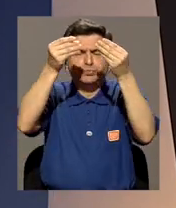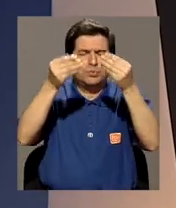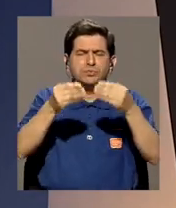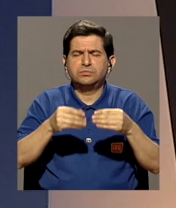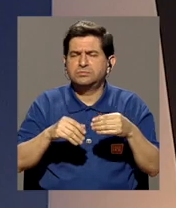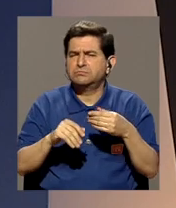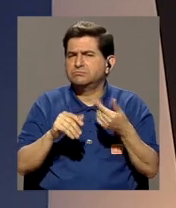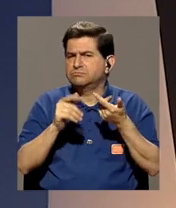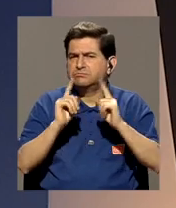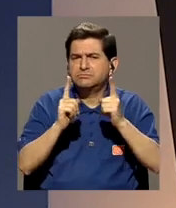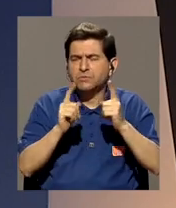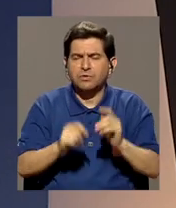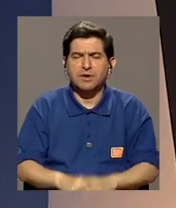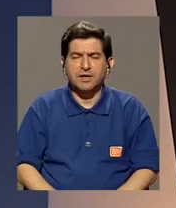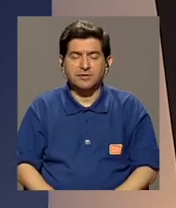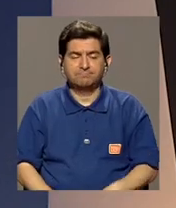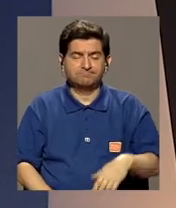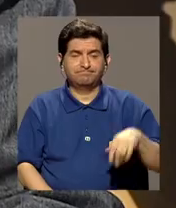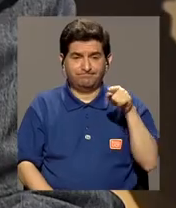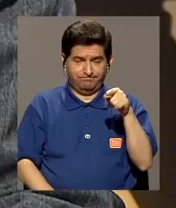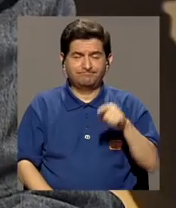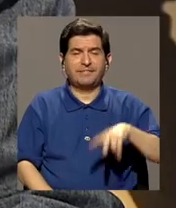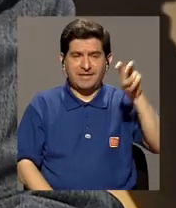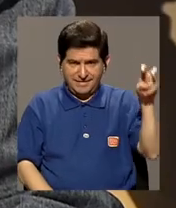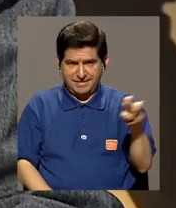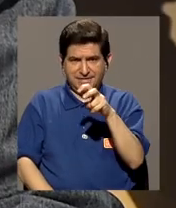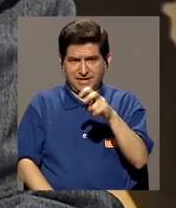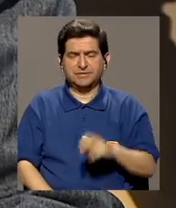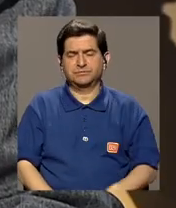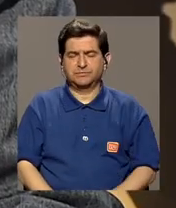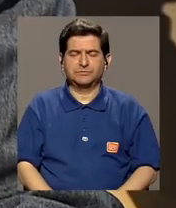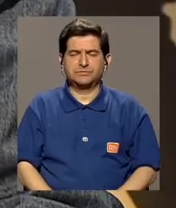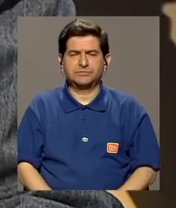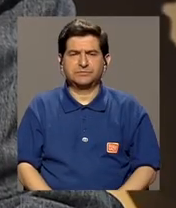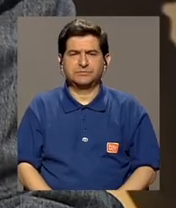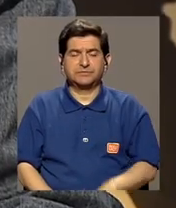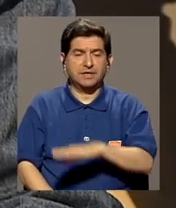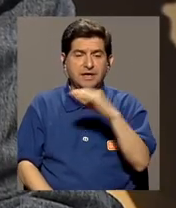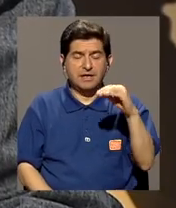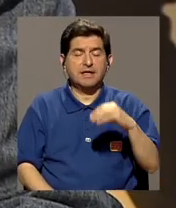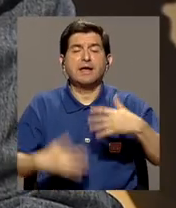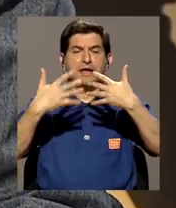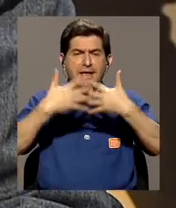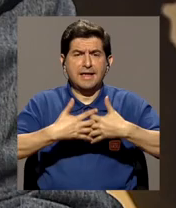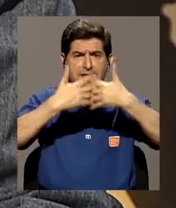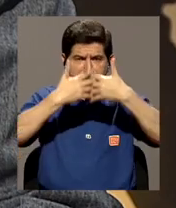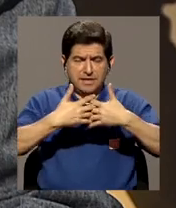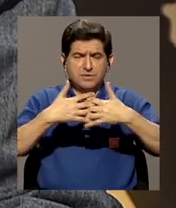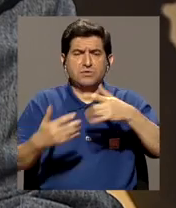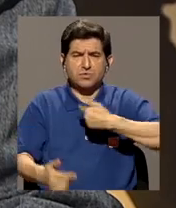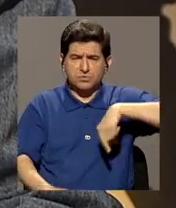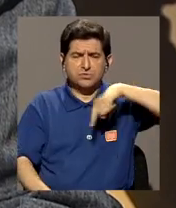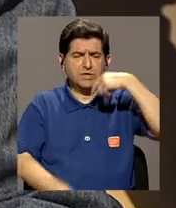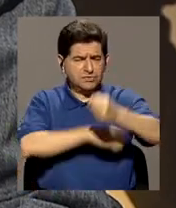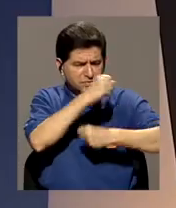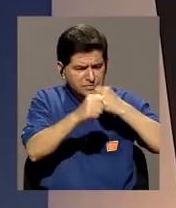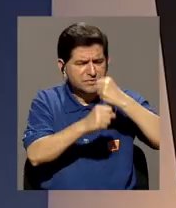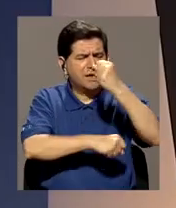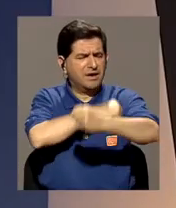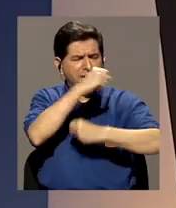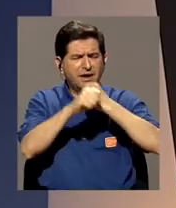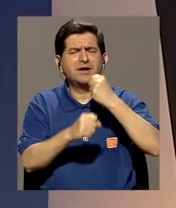lo realiza el sector transporte y en este sentido en el sector industria llevamos muchos años